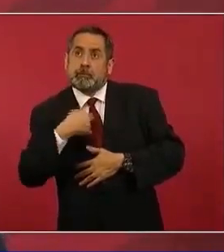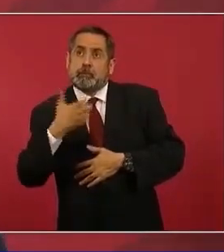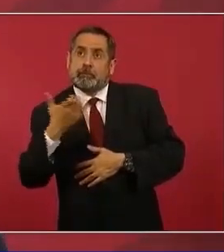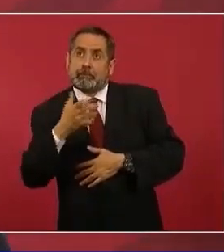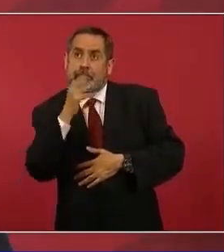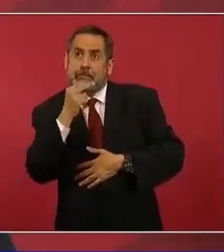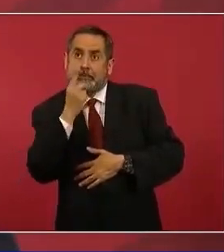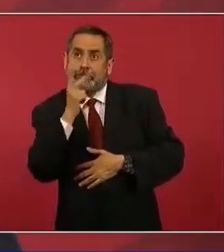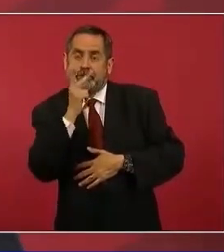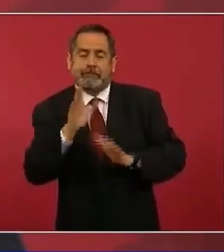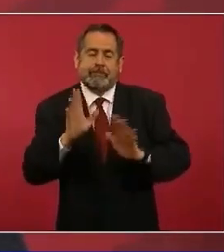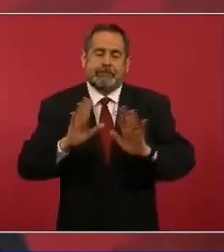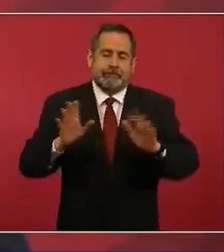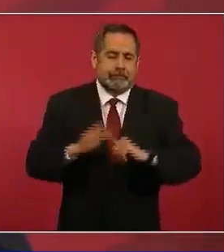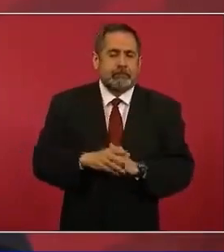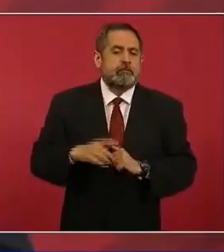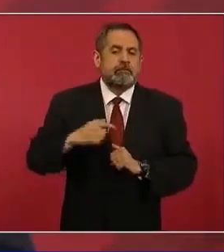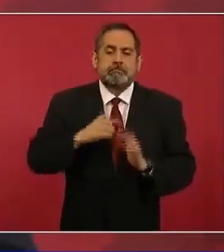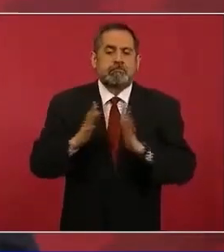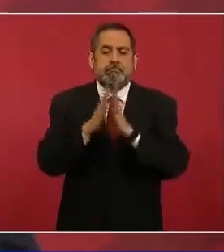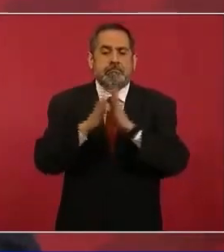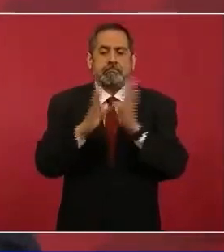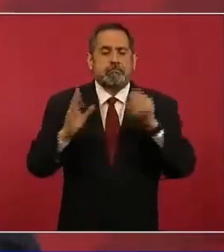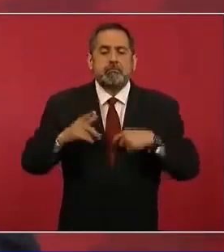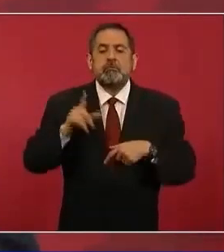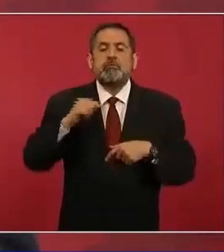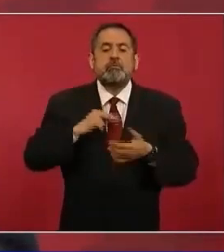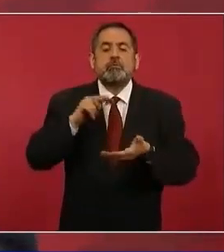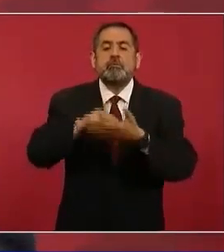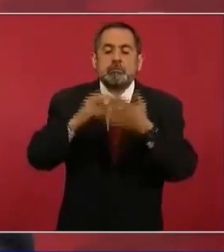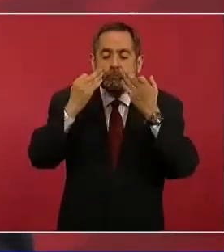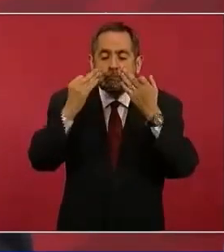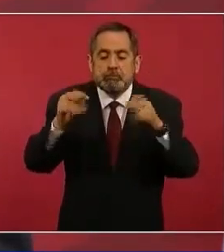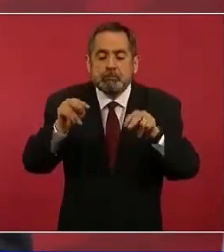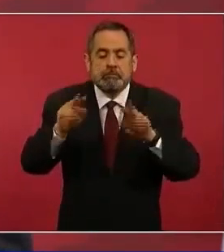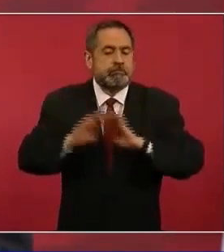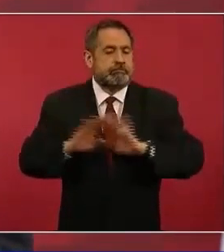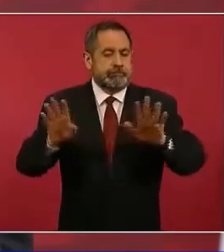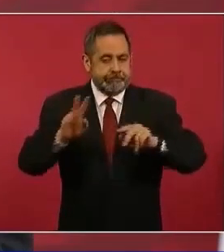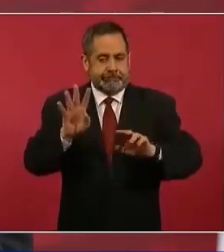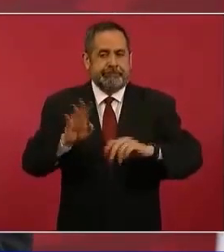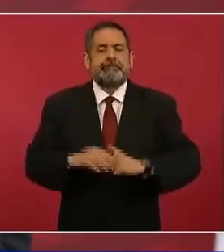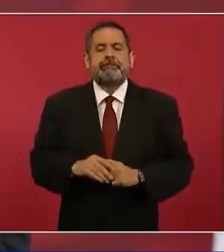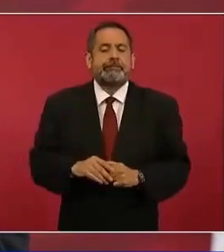participé más que como testigo.